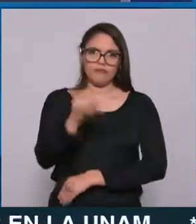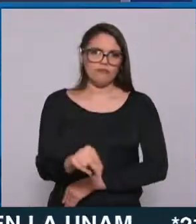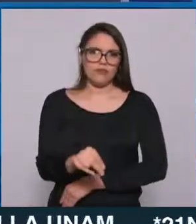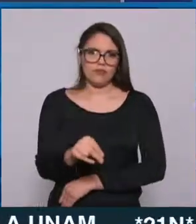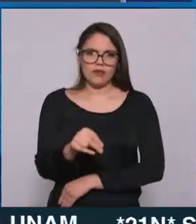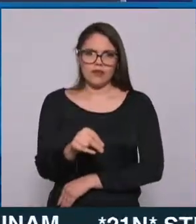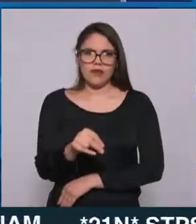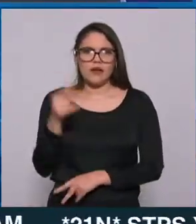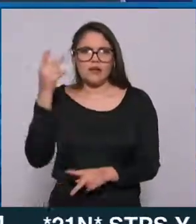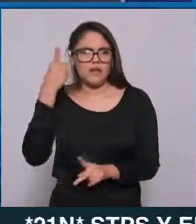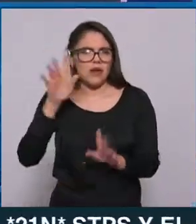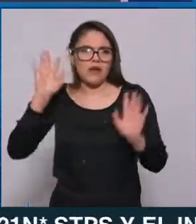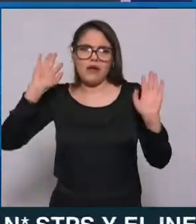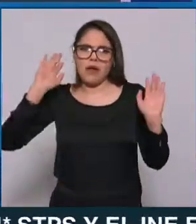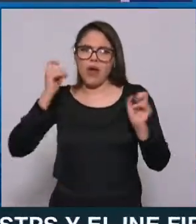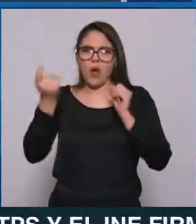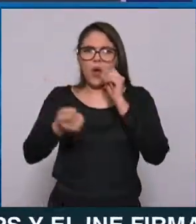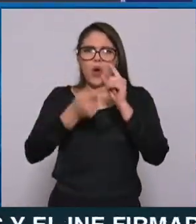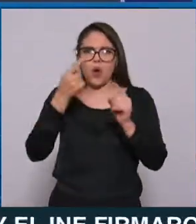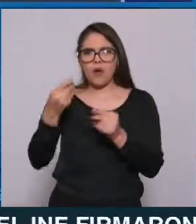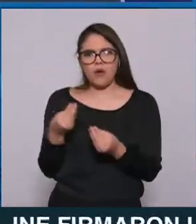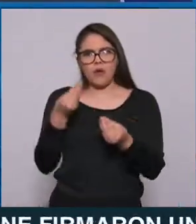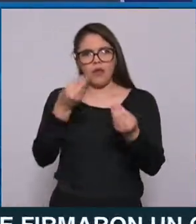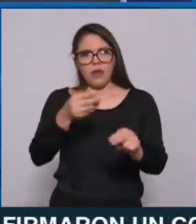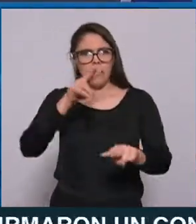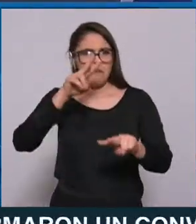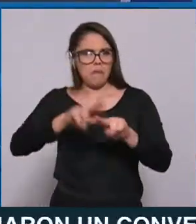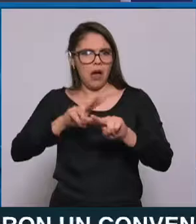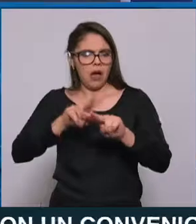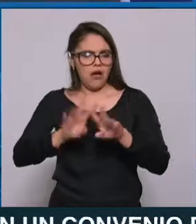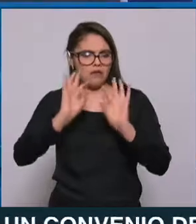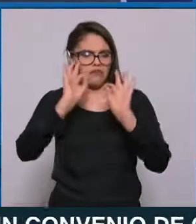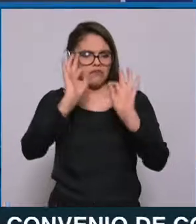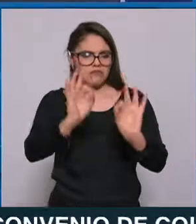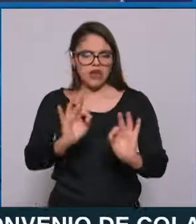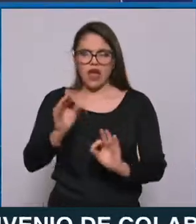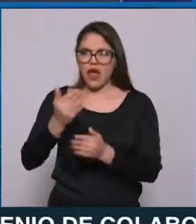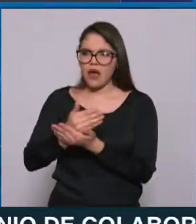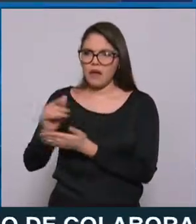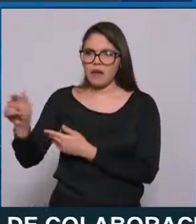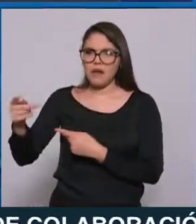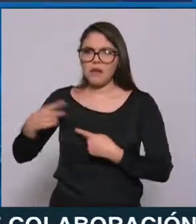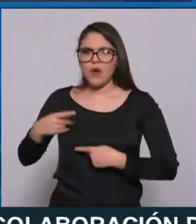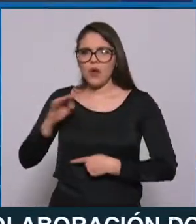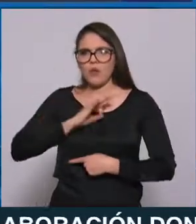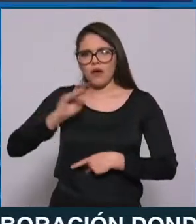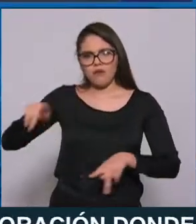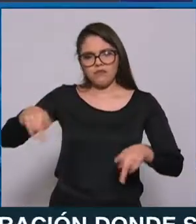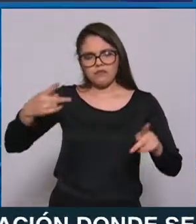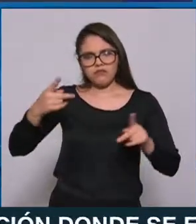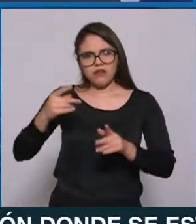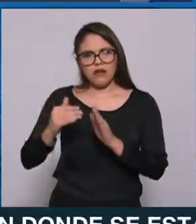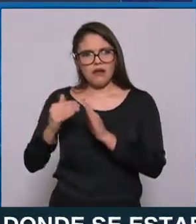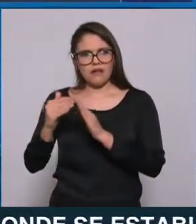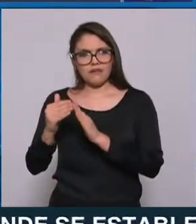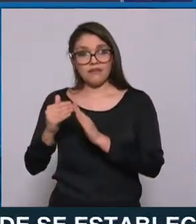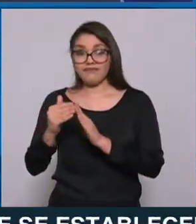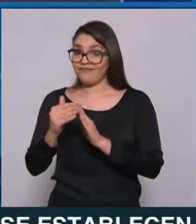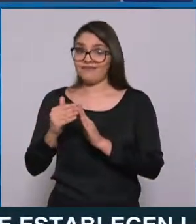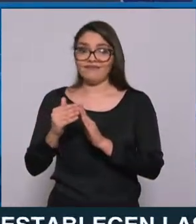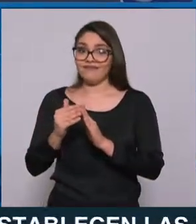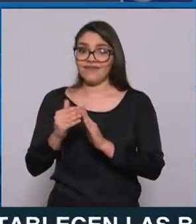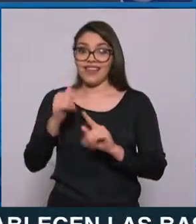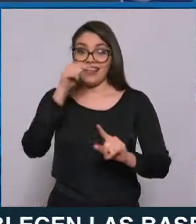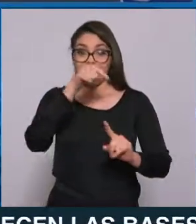baldío y la ciudad ganaba un parque y el desarrollador podía vender unas viviendas. Pero no, ese predio